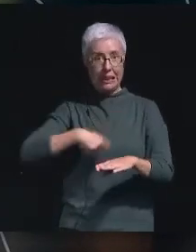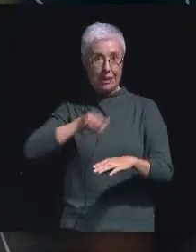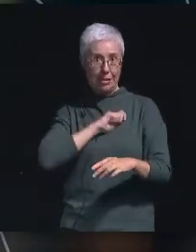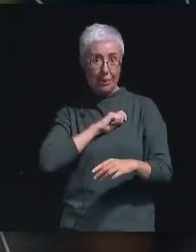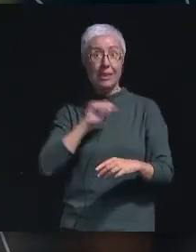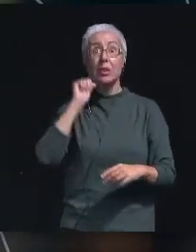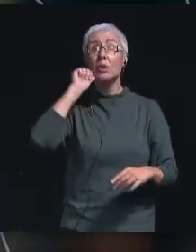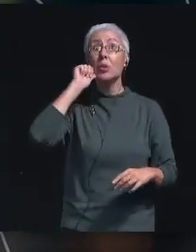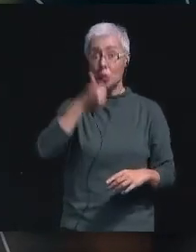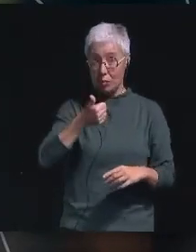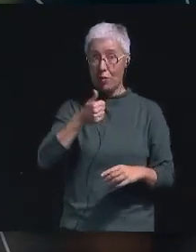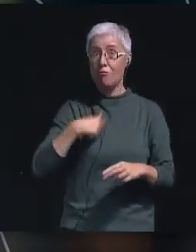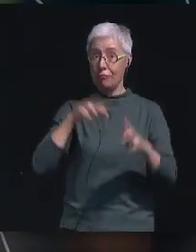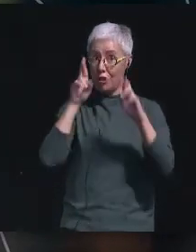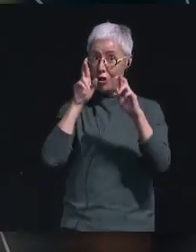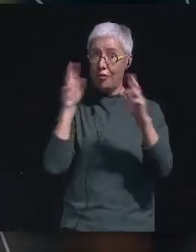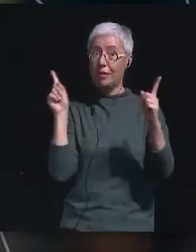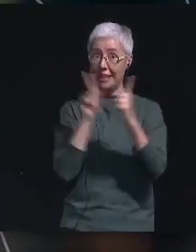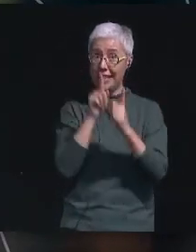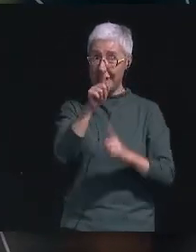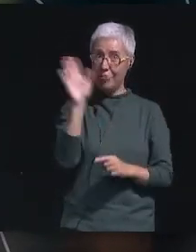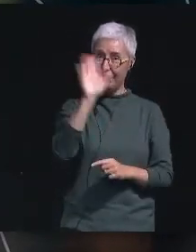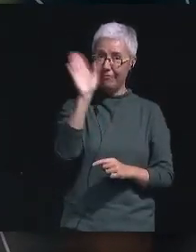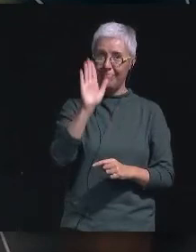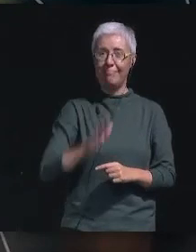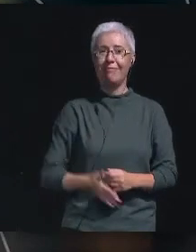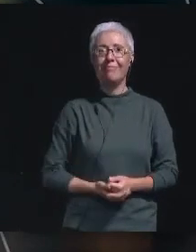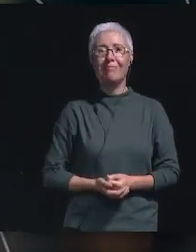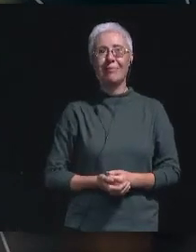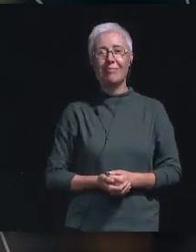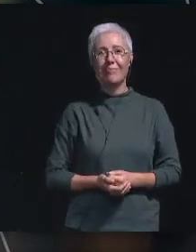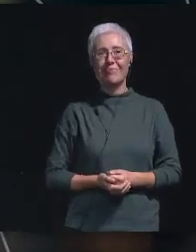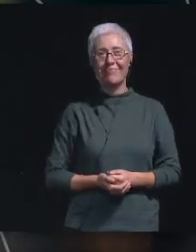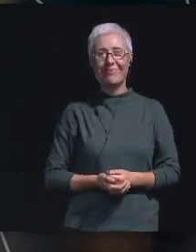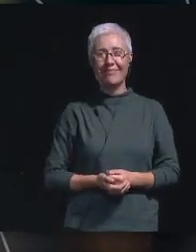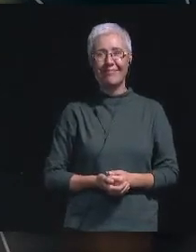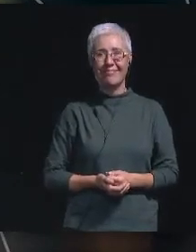España. No os lo podéis perder, os esperamos mañana. Buenas noches. Hasta mañana.